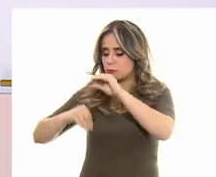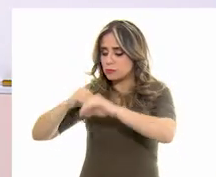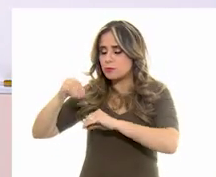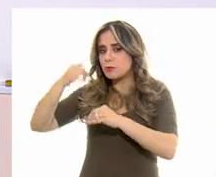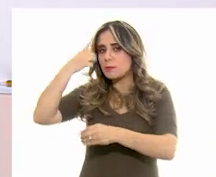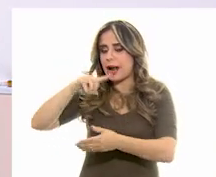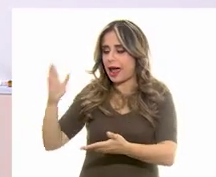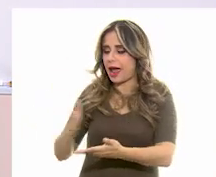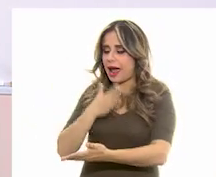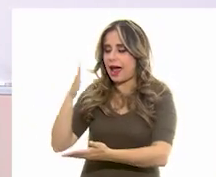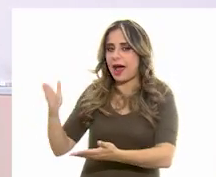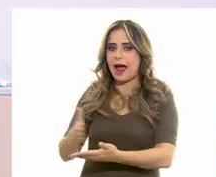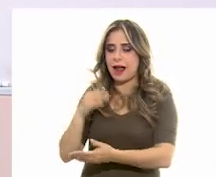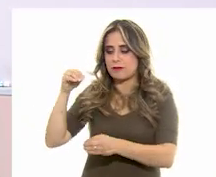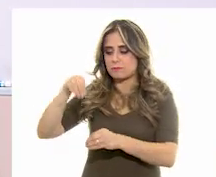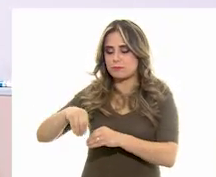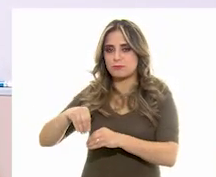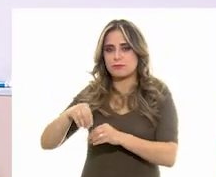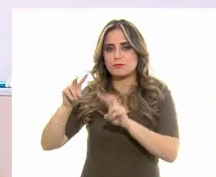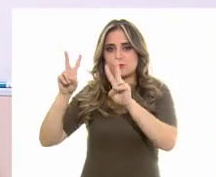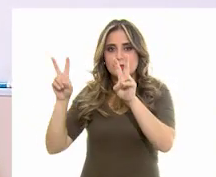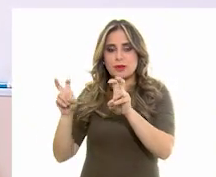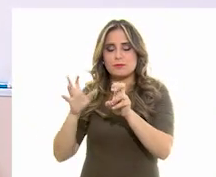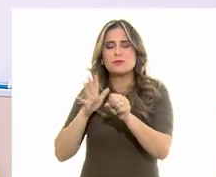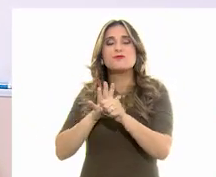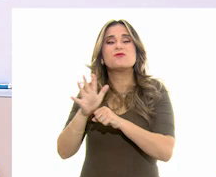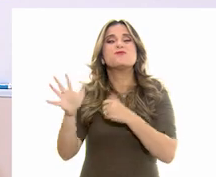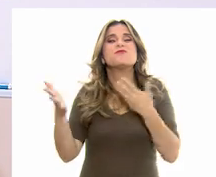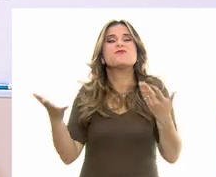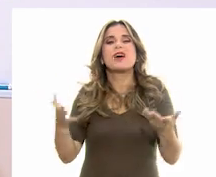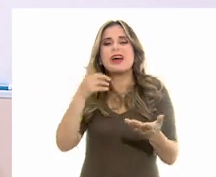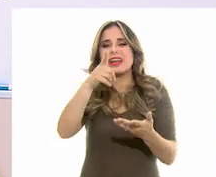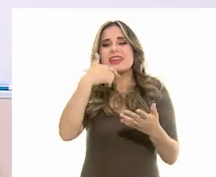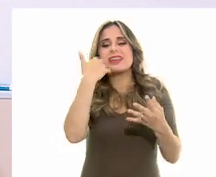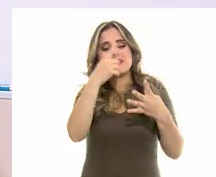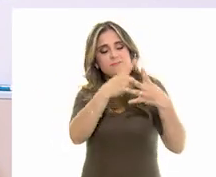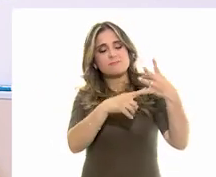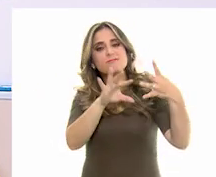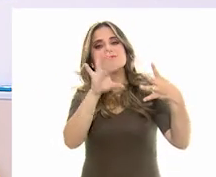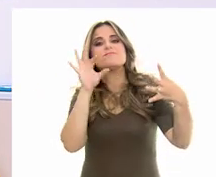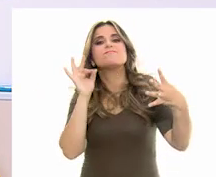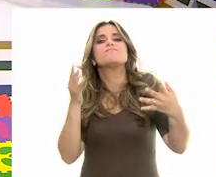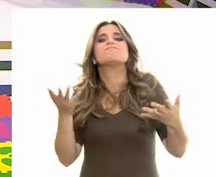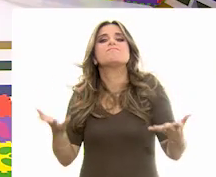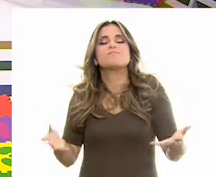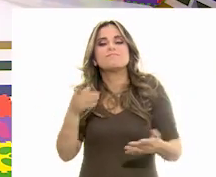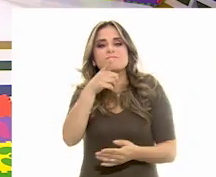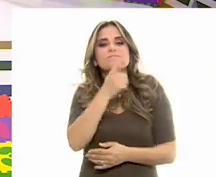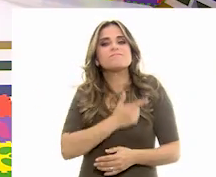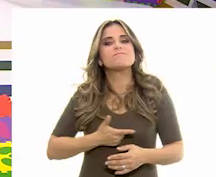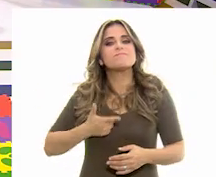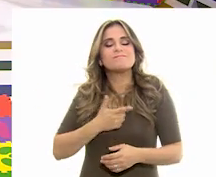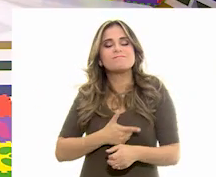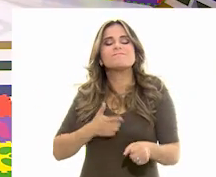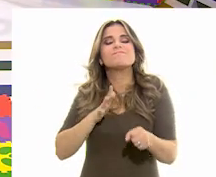álbum? ¿Cuál quedaría para nuestro álbum? A ver, ¿cómo les gustaría que se llamara? Para